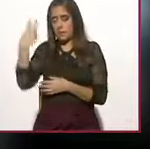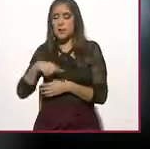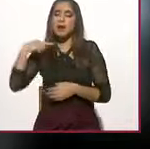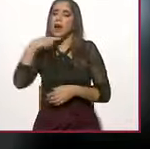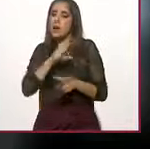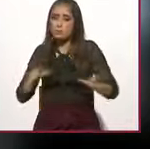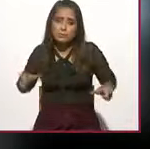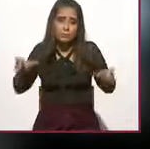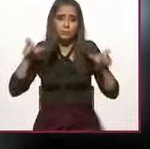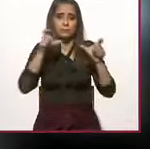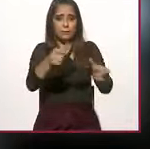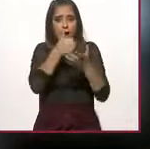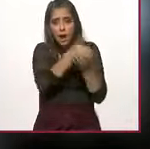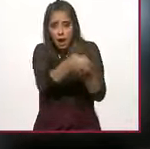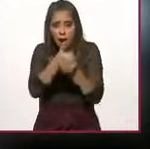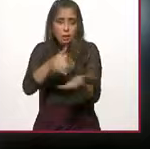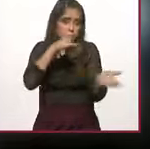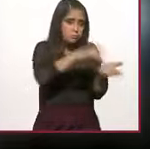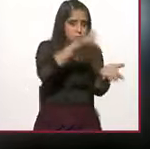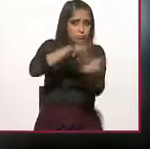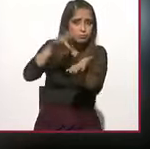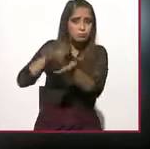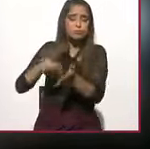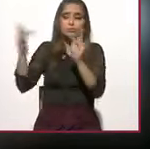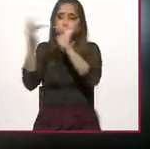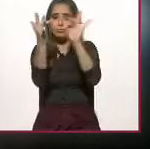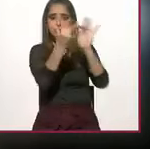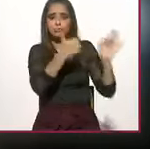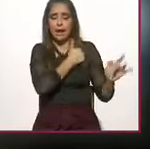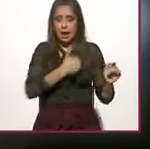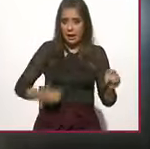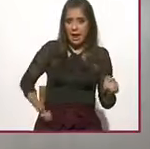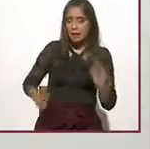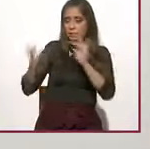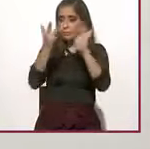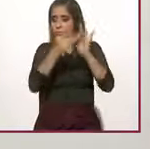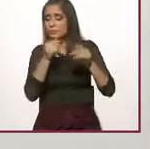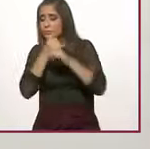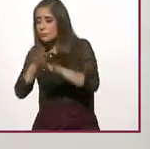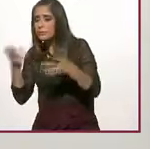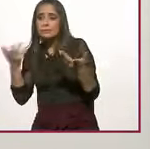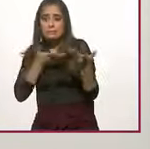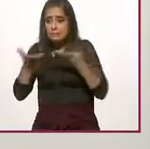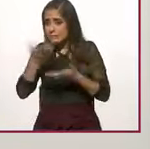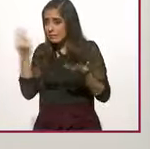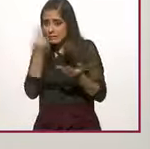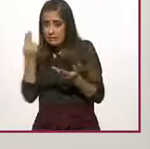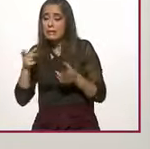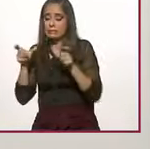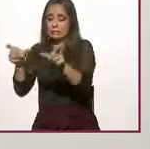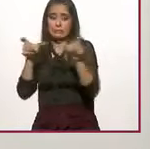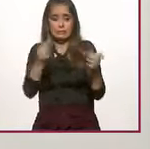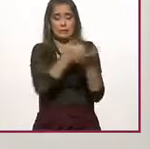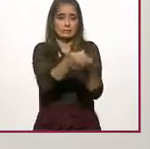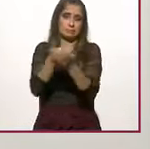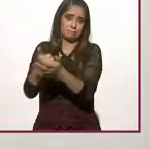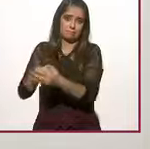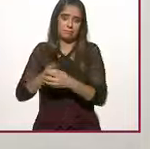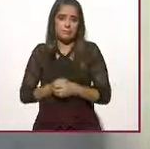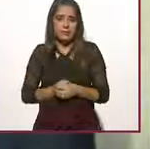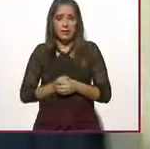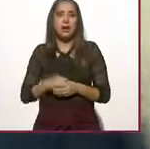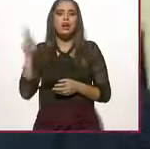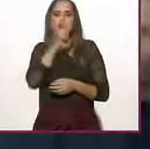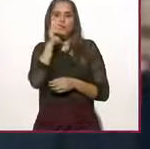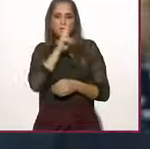capitalino desplegó brigadas de rescate y apoyo en coordinación con los alcaldes. En información internacional, el opositor